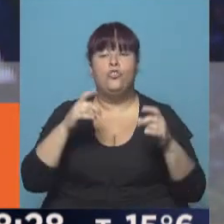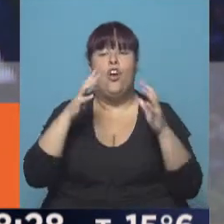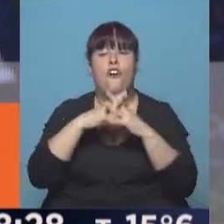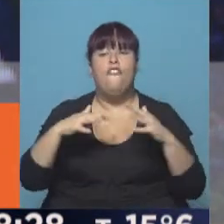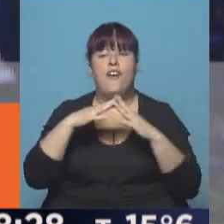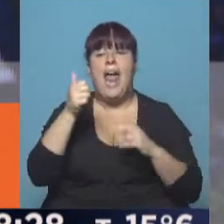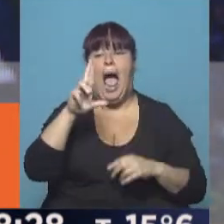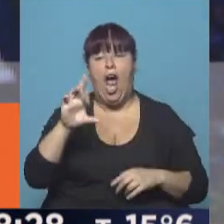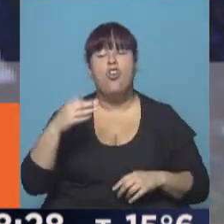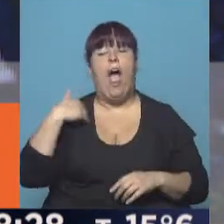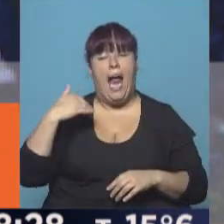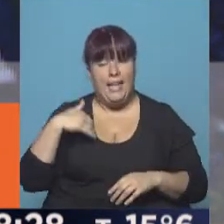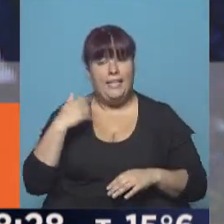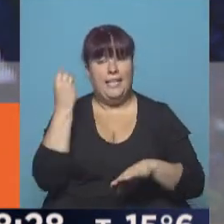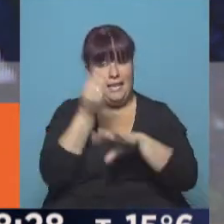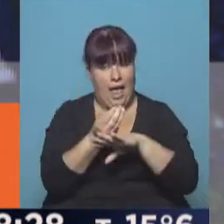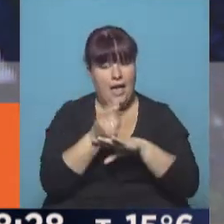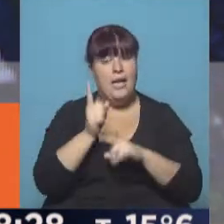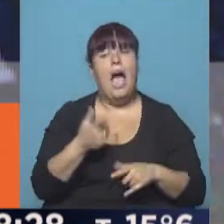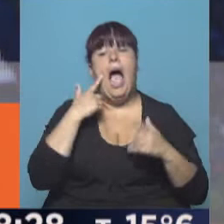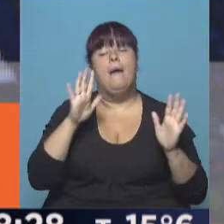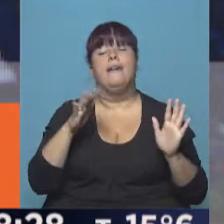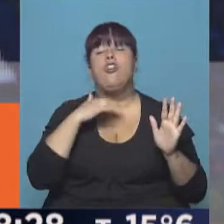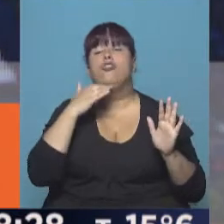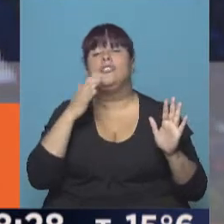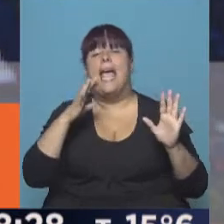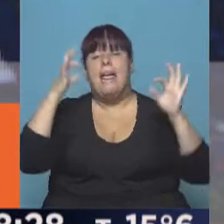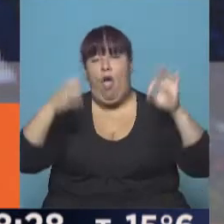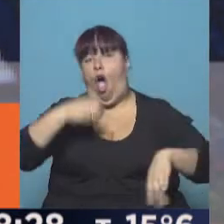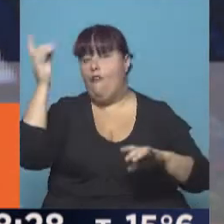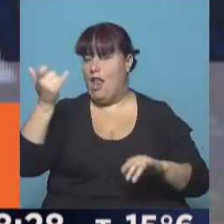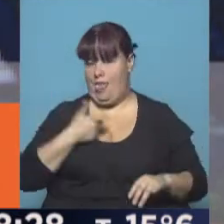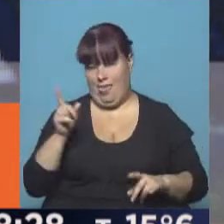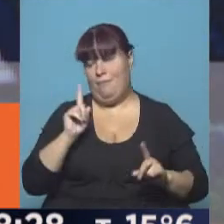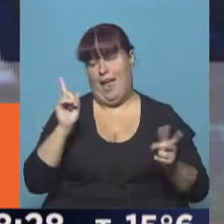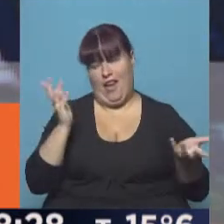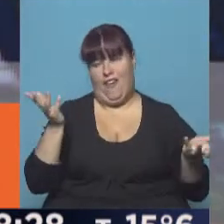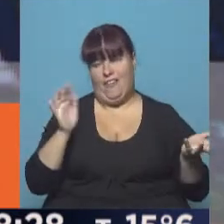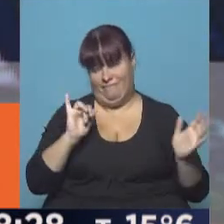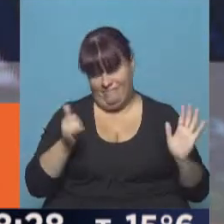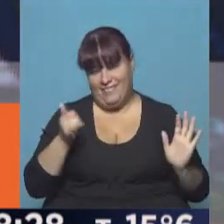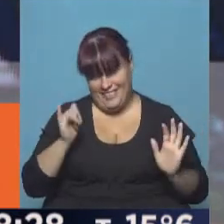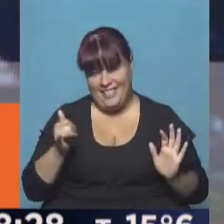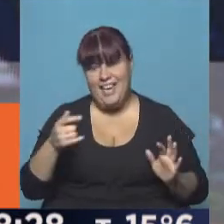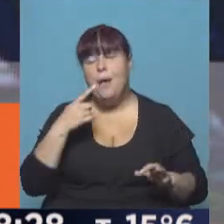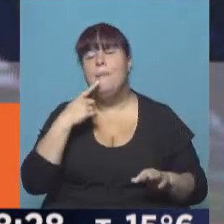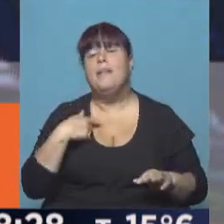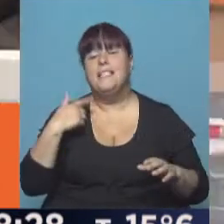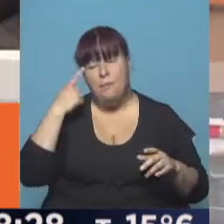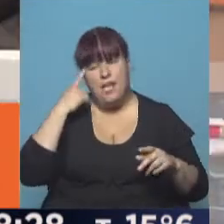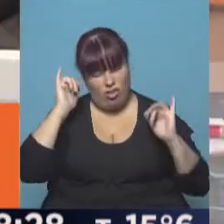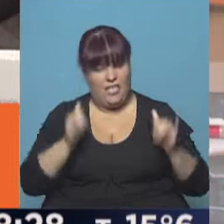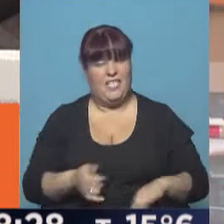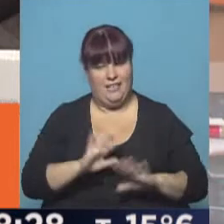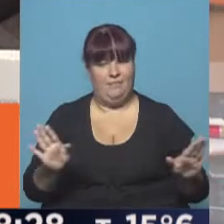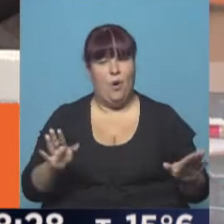de Arco, que Argentina es protagonista. Vamos a ver, no tengo la comunicación oficial, pero... No, claro. Si me dices que apueste, apuesto